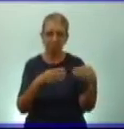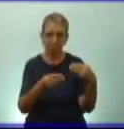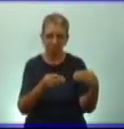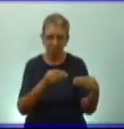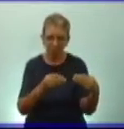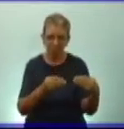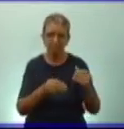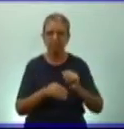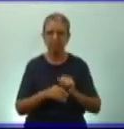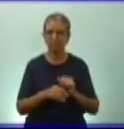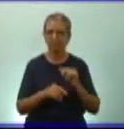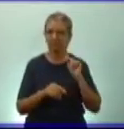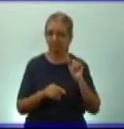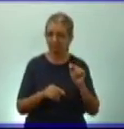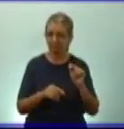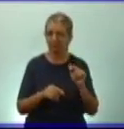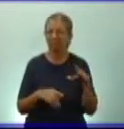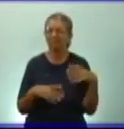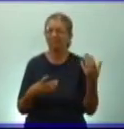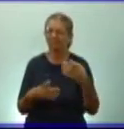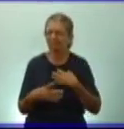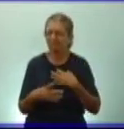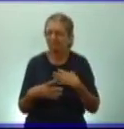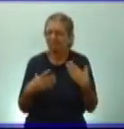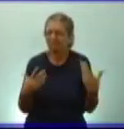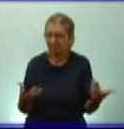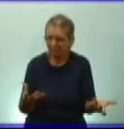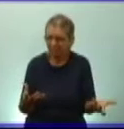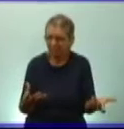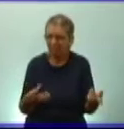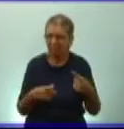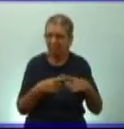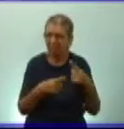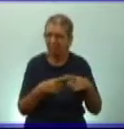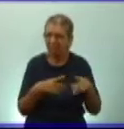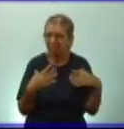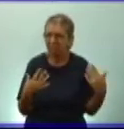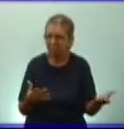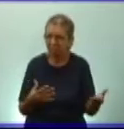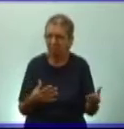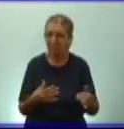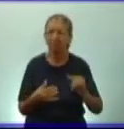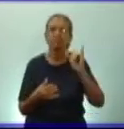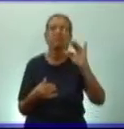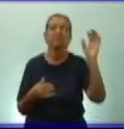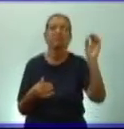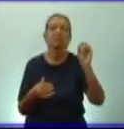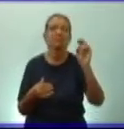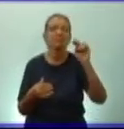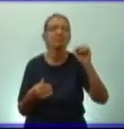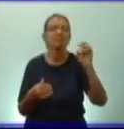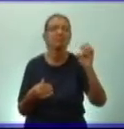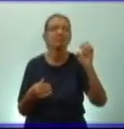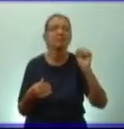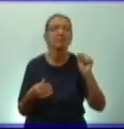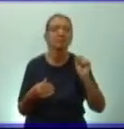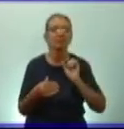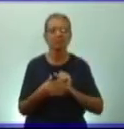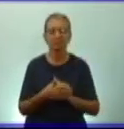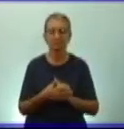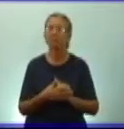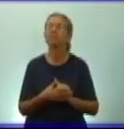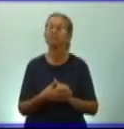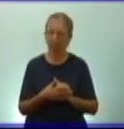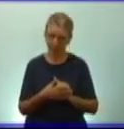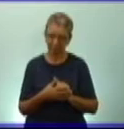óxido metálico. Ahora bien, ¿qué tipo de partículas forman a los óxidos metálicos? Recuerden que los óxidos metálicos